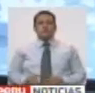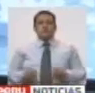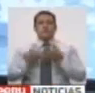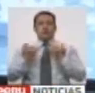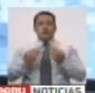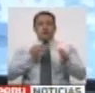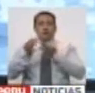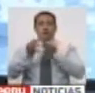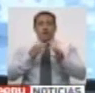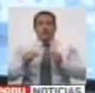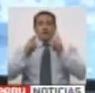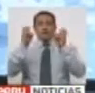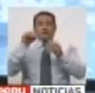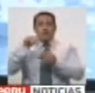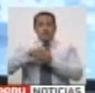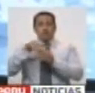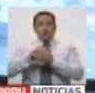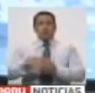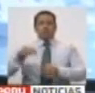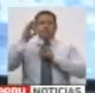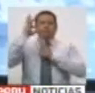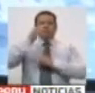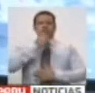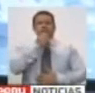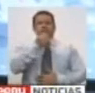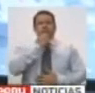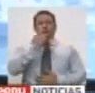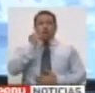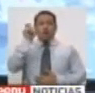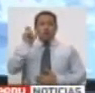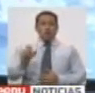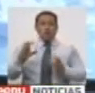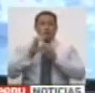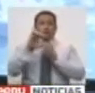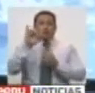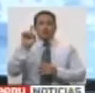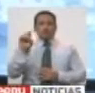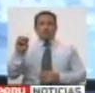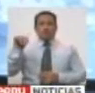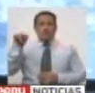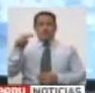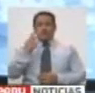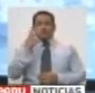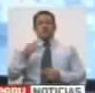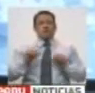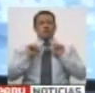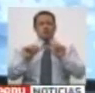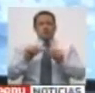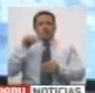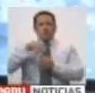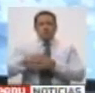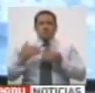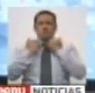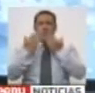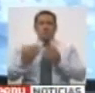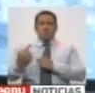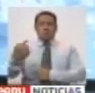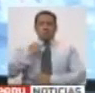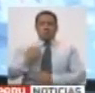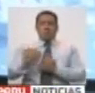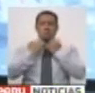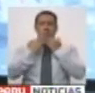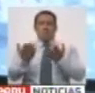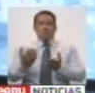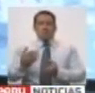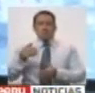Vamos a empezar el bloque electoral con la conferencia de prensa del líder de Todos por el Perú, Julio Guzmán, que aseguró que continúa en campaña pese al fallo del Jurado Nacional